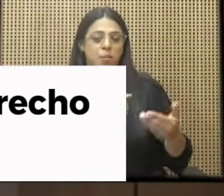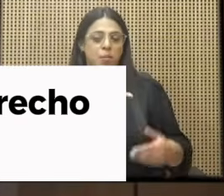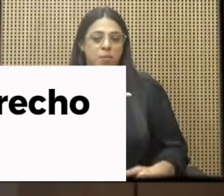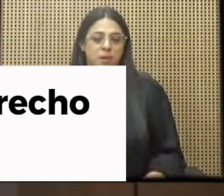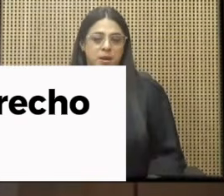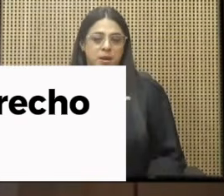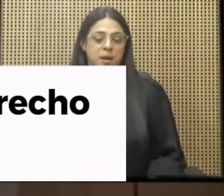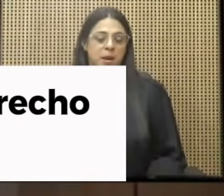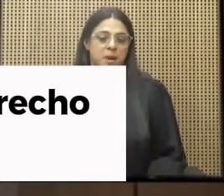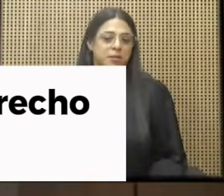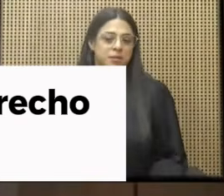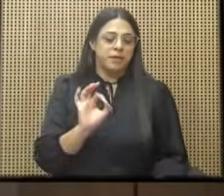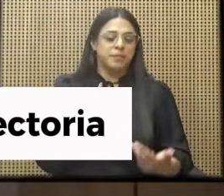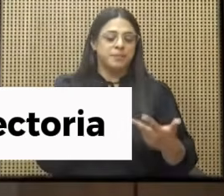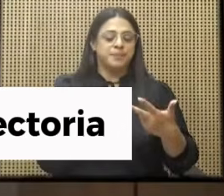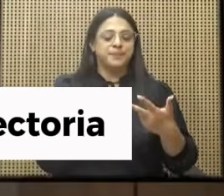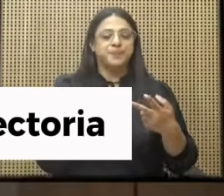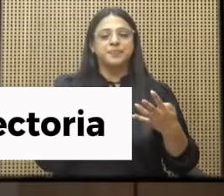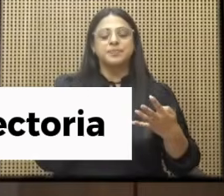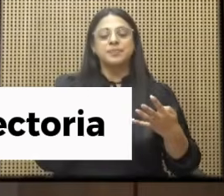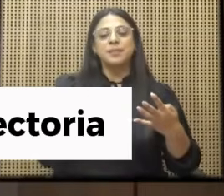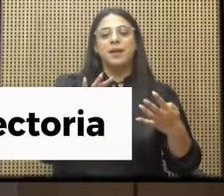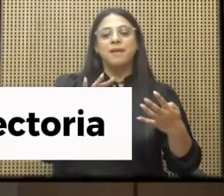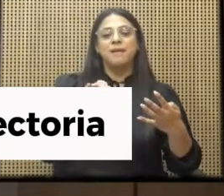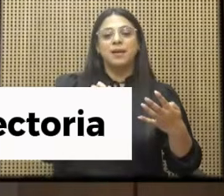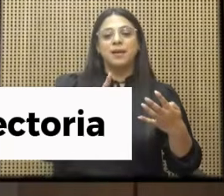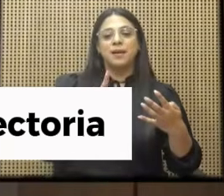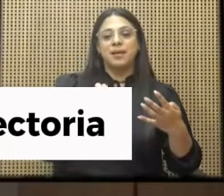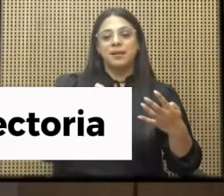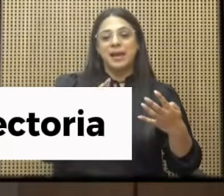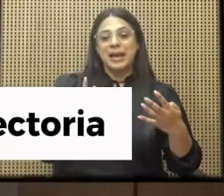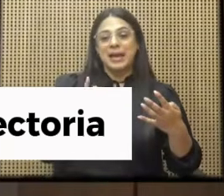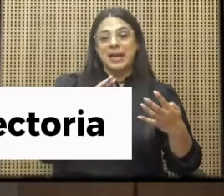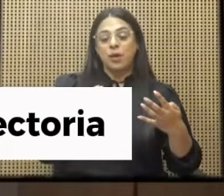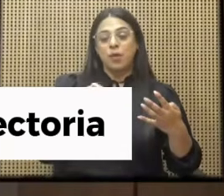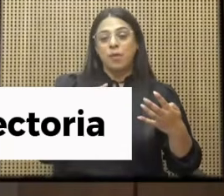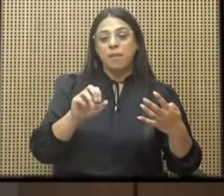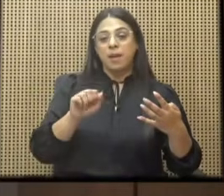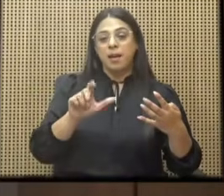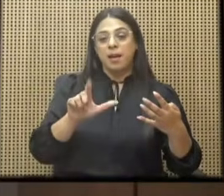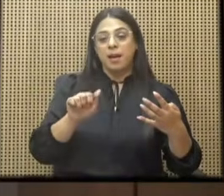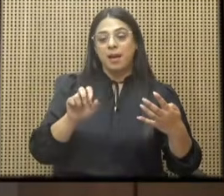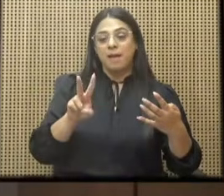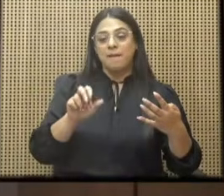su derecho. Federico Malabasi Calvo, un jurista de amplia trayectoria.